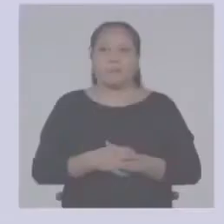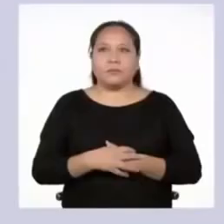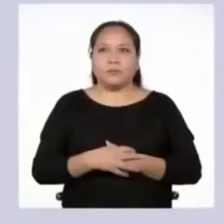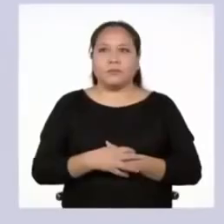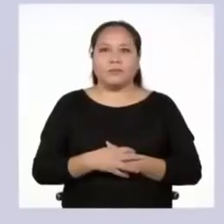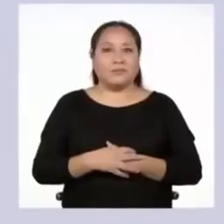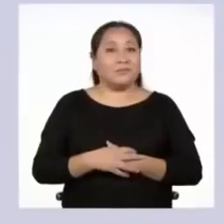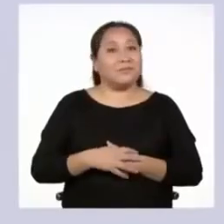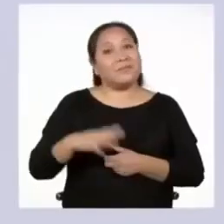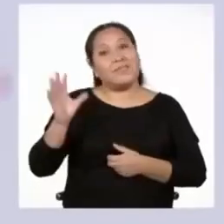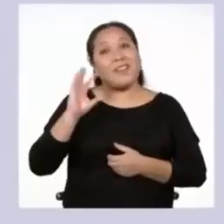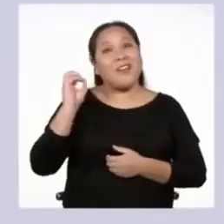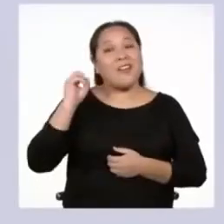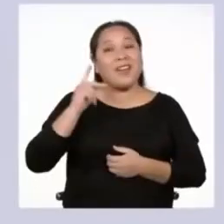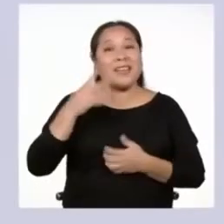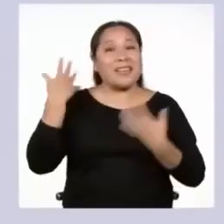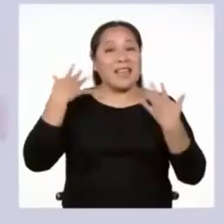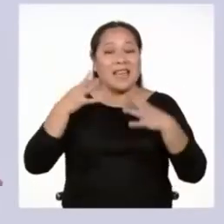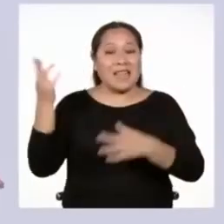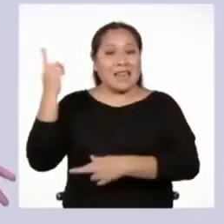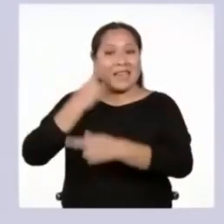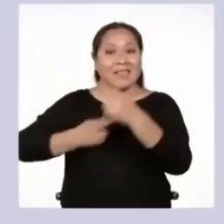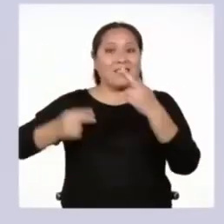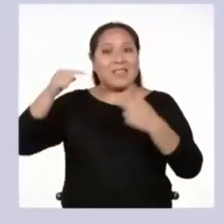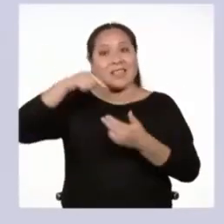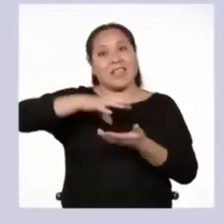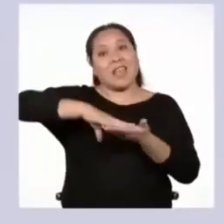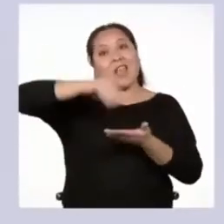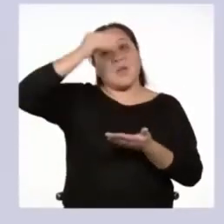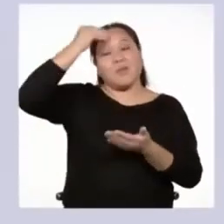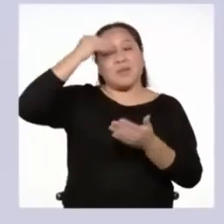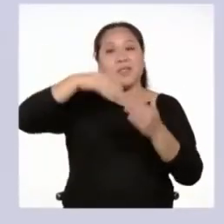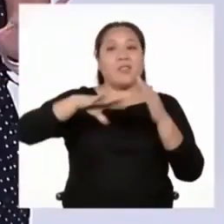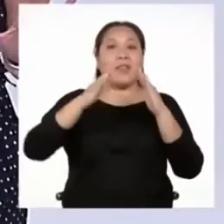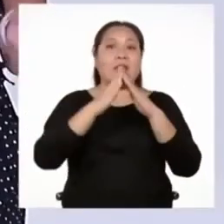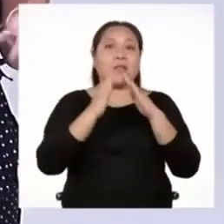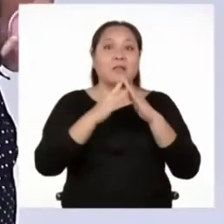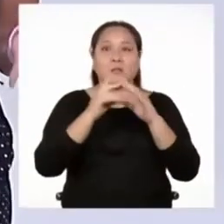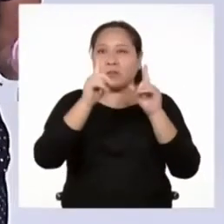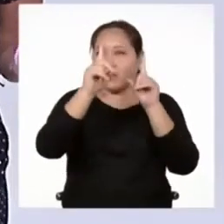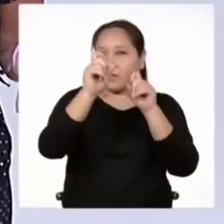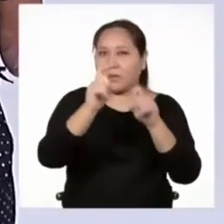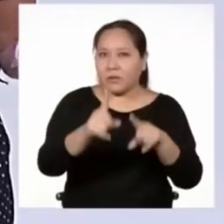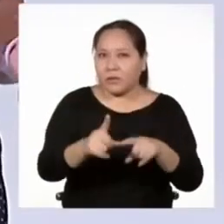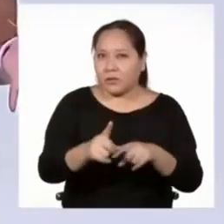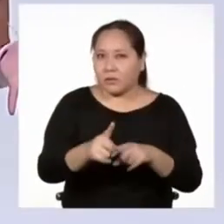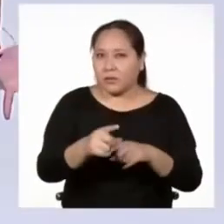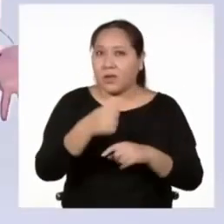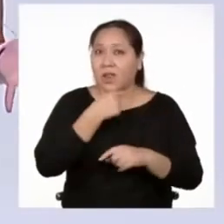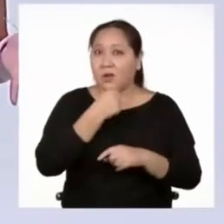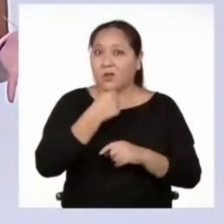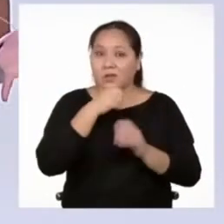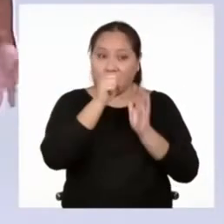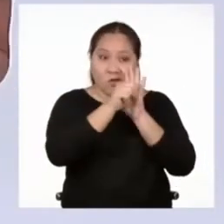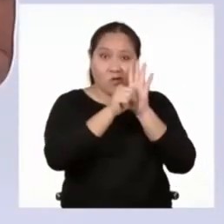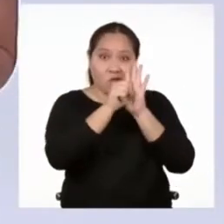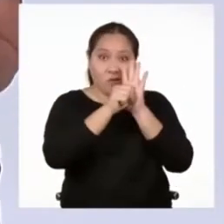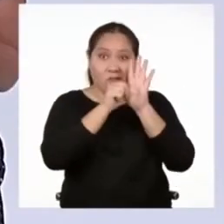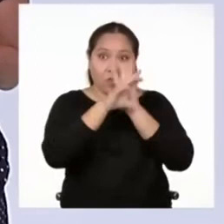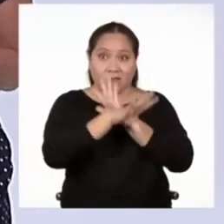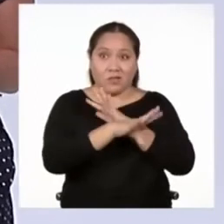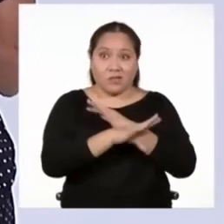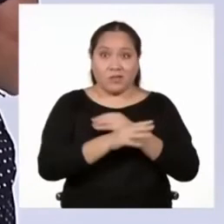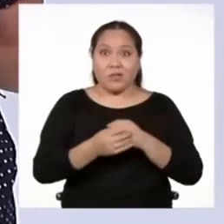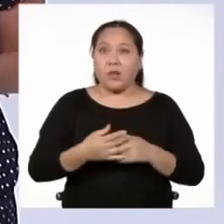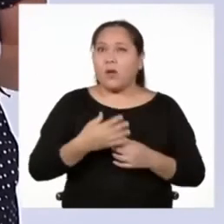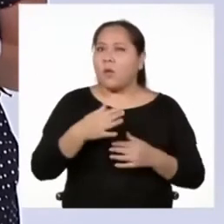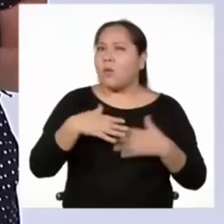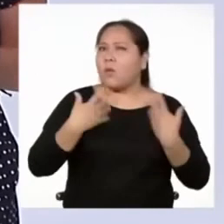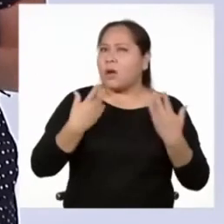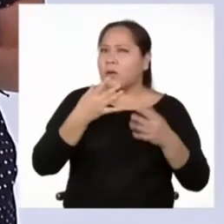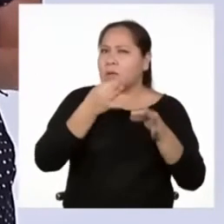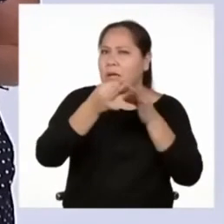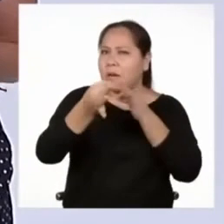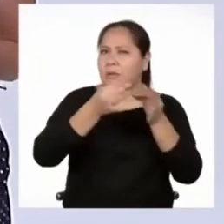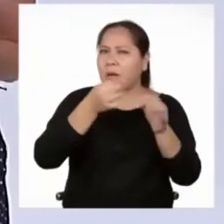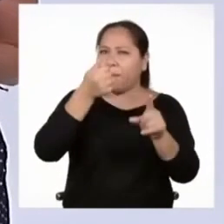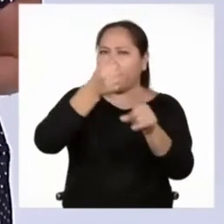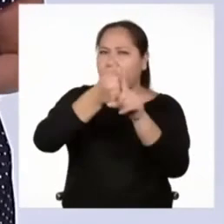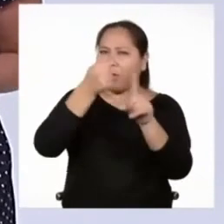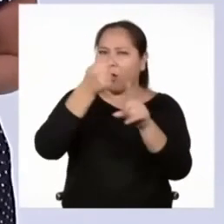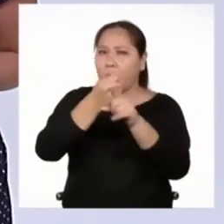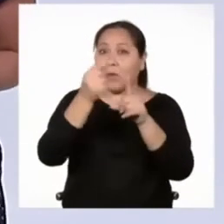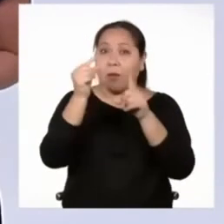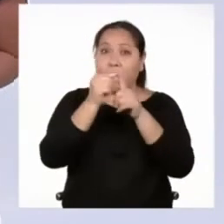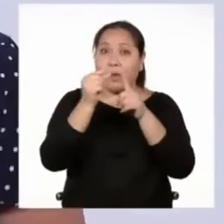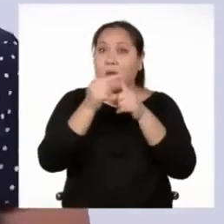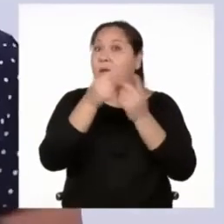Muy bien, regresamos aquí a Aprendo en Casa. Y ahora les quiero hacer una pregunta. ¿Qué les parecen los videos? ¿Me pueden explicar con sus propias palabras